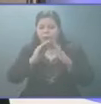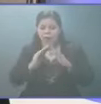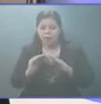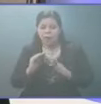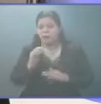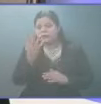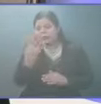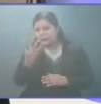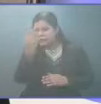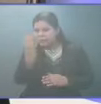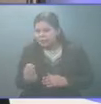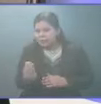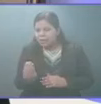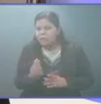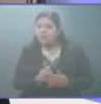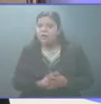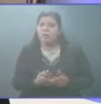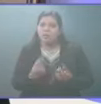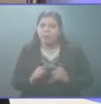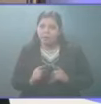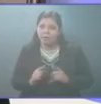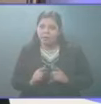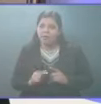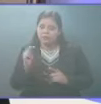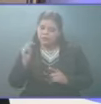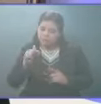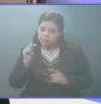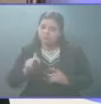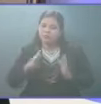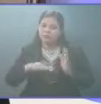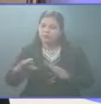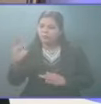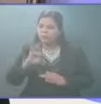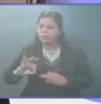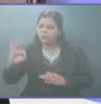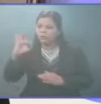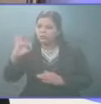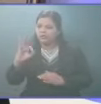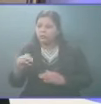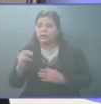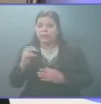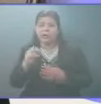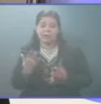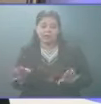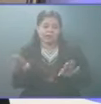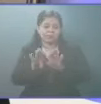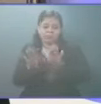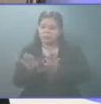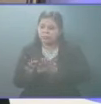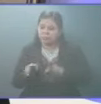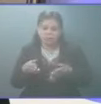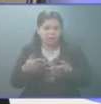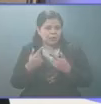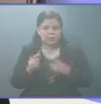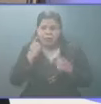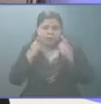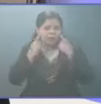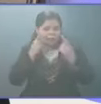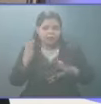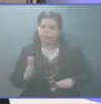15 días y esa ha sido la medida más efectiva. El cerrar las puertas, el cerrar la